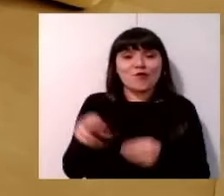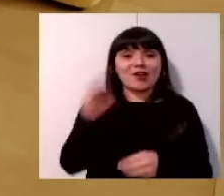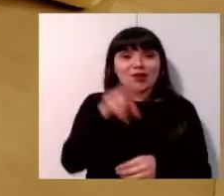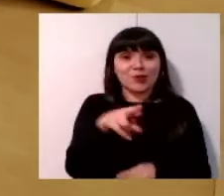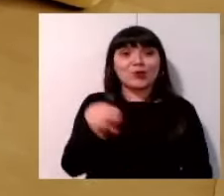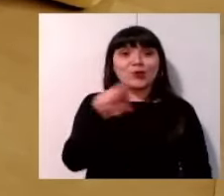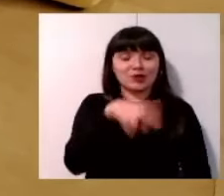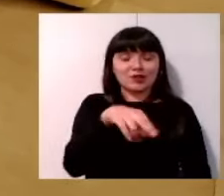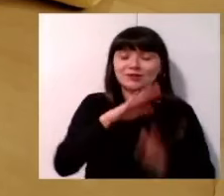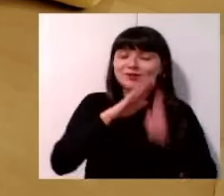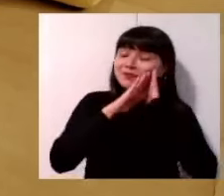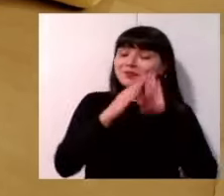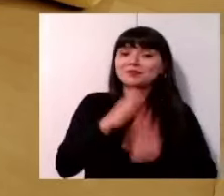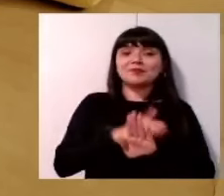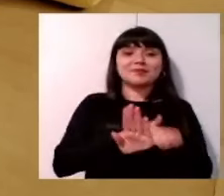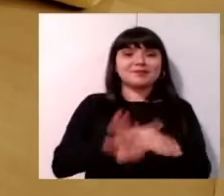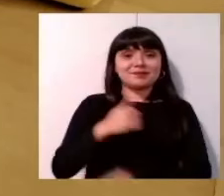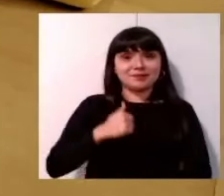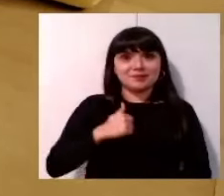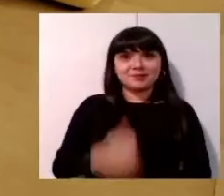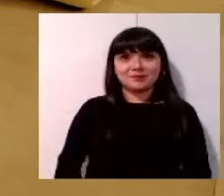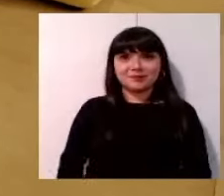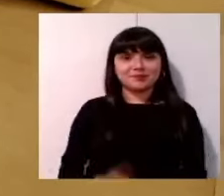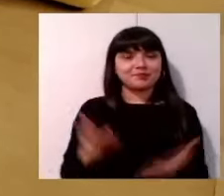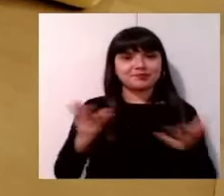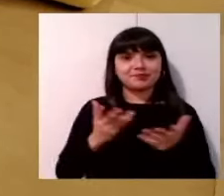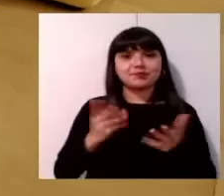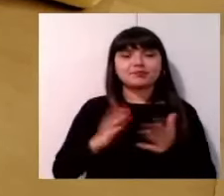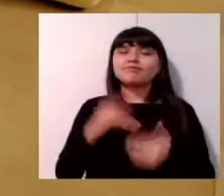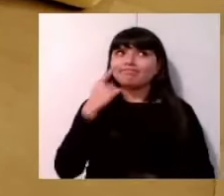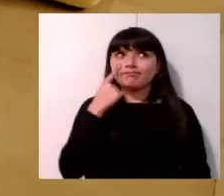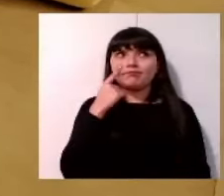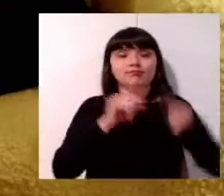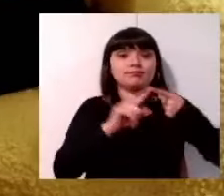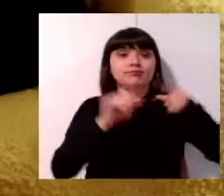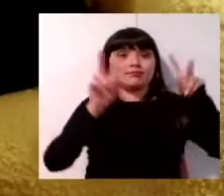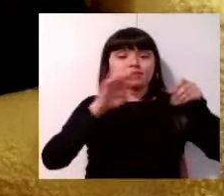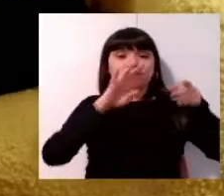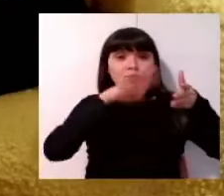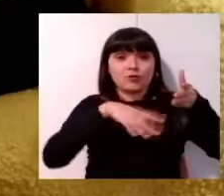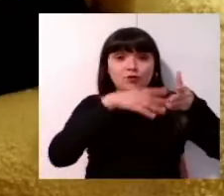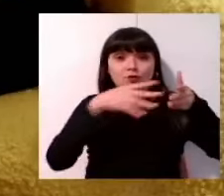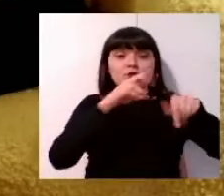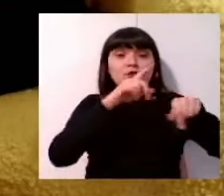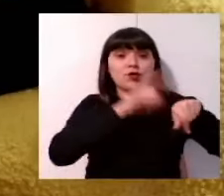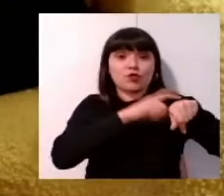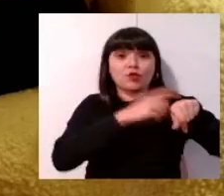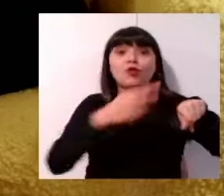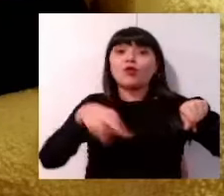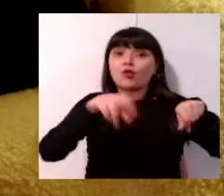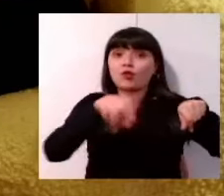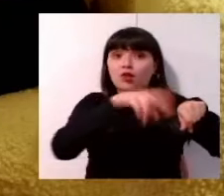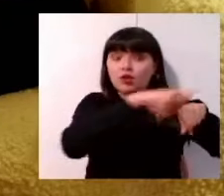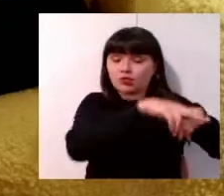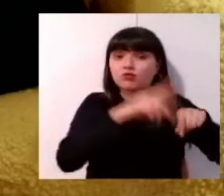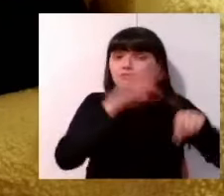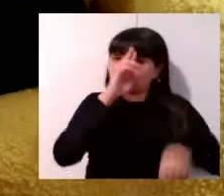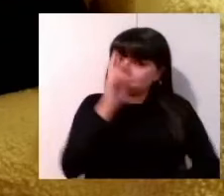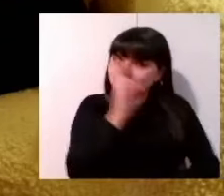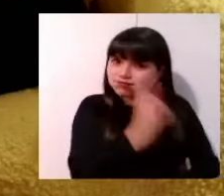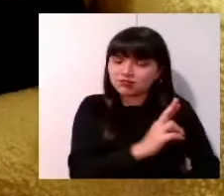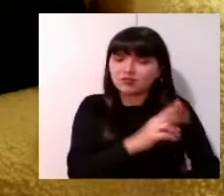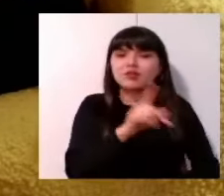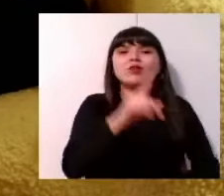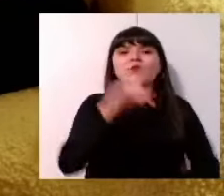temprano. Mira, yo diría que son los horarios. Respetar los horarios y temprano para que no se nos pasen